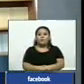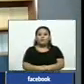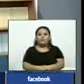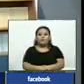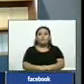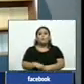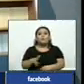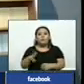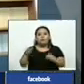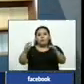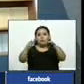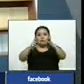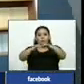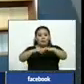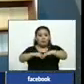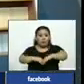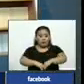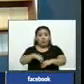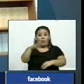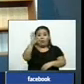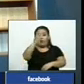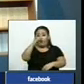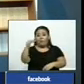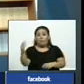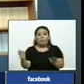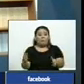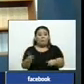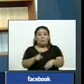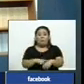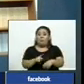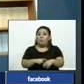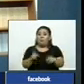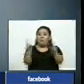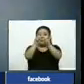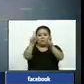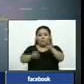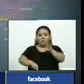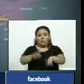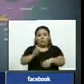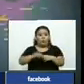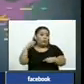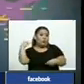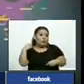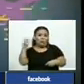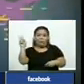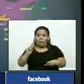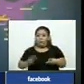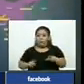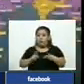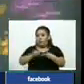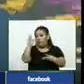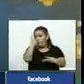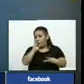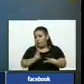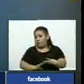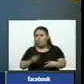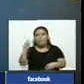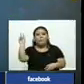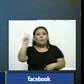Hay un declive. Los países que experimentaron una disminución en la libertad de Internet fueron Colombia, Venezuela y Brasil. Venezuela